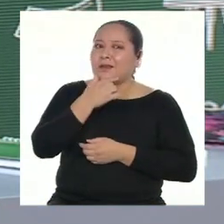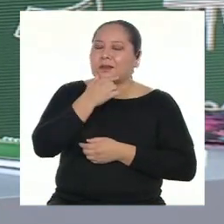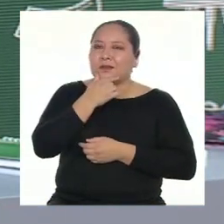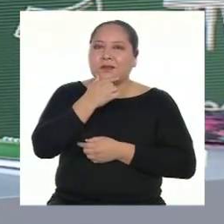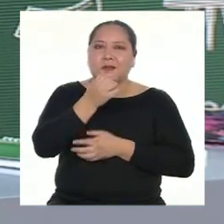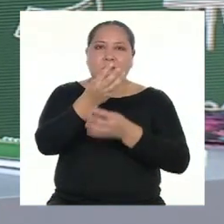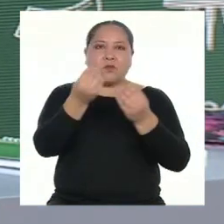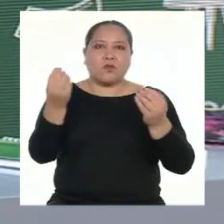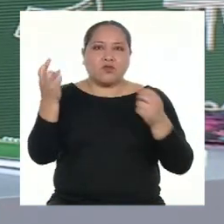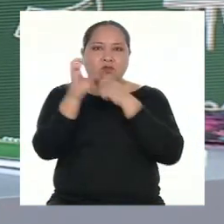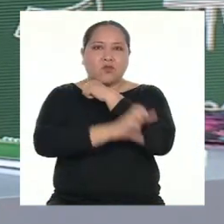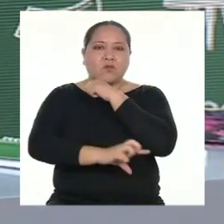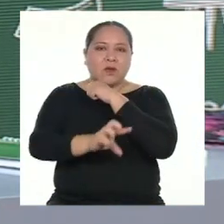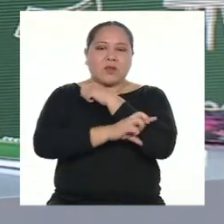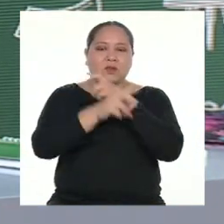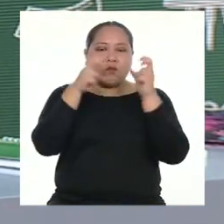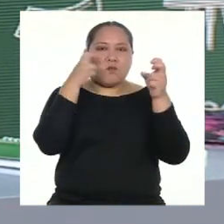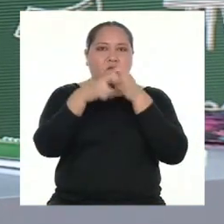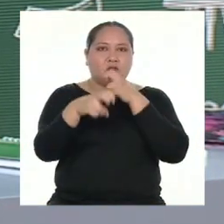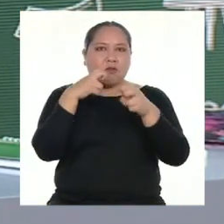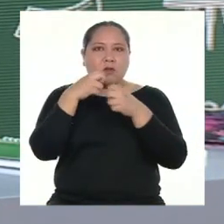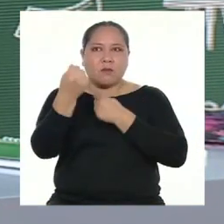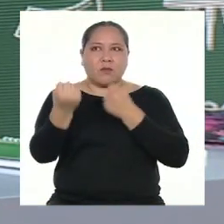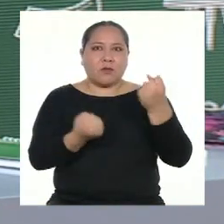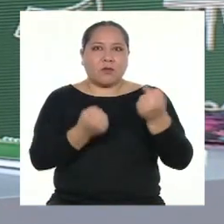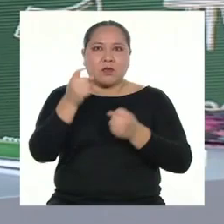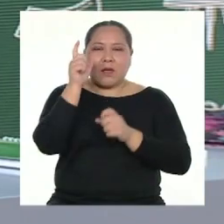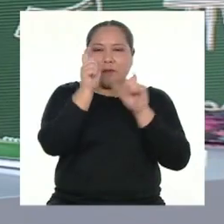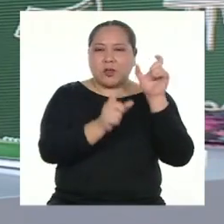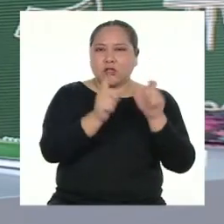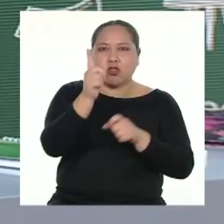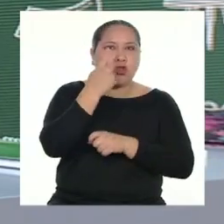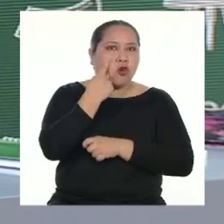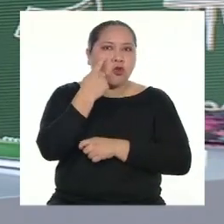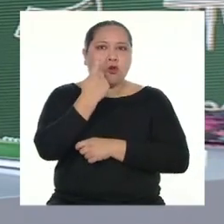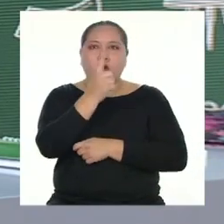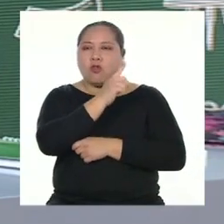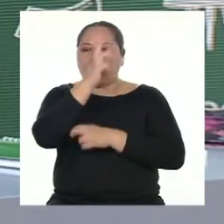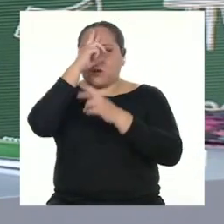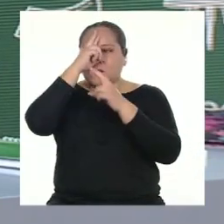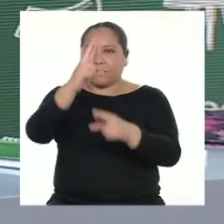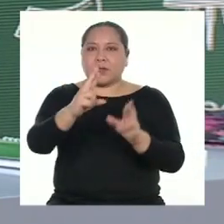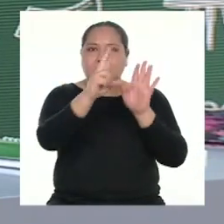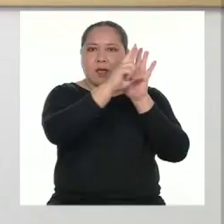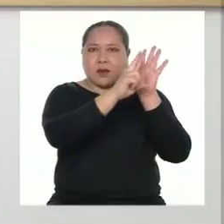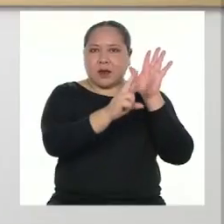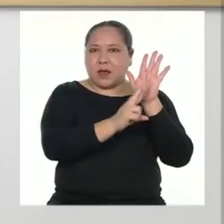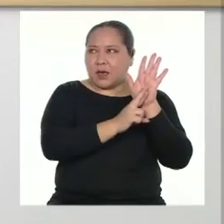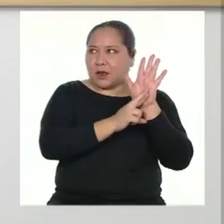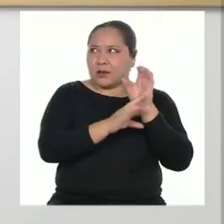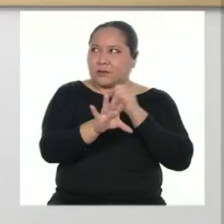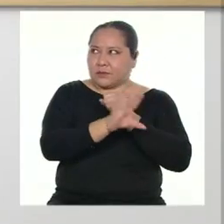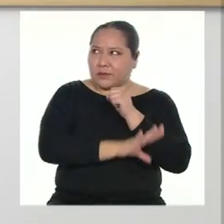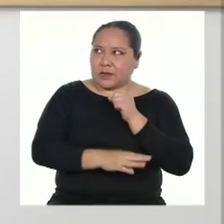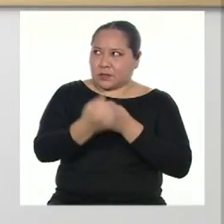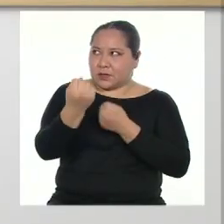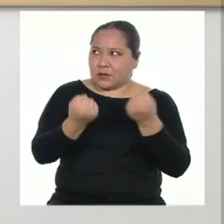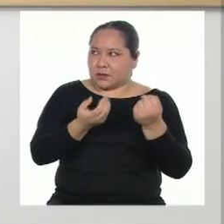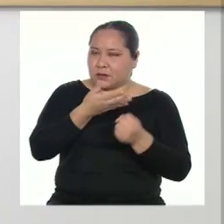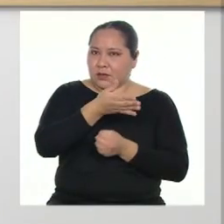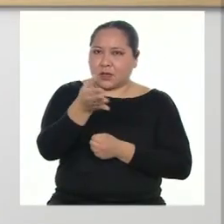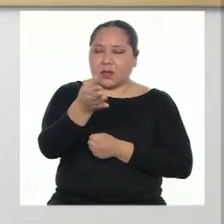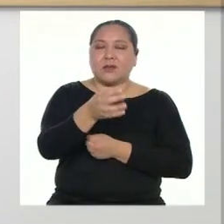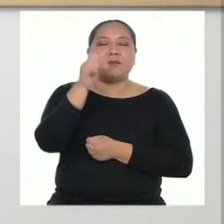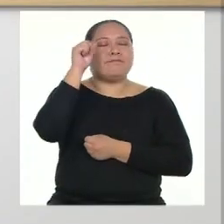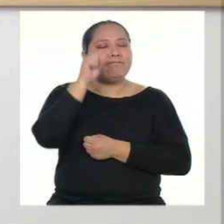común que en países con caos vehicular la gente no conozca o no respete las reglas de tránsito básicas. Ciertamente,